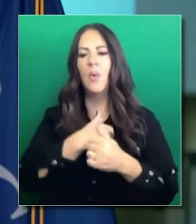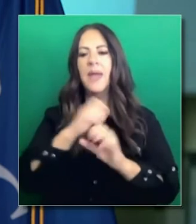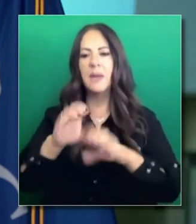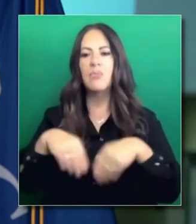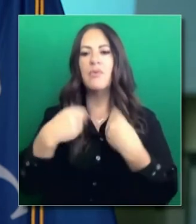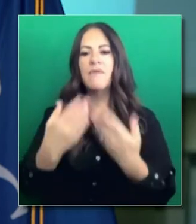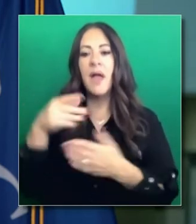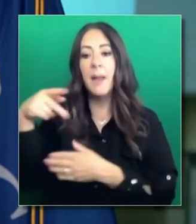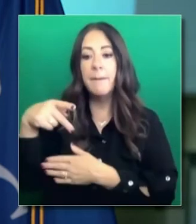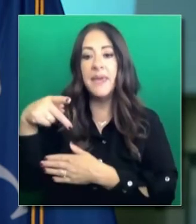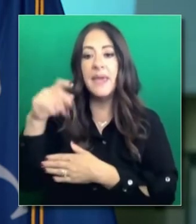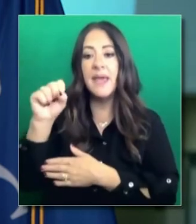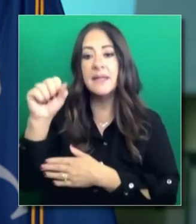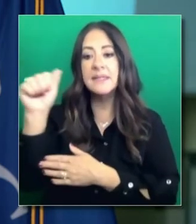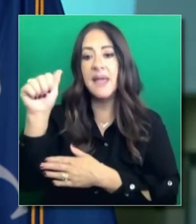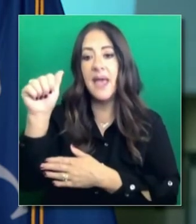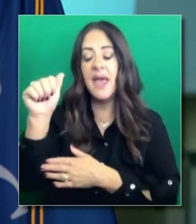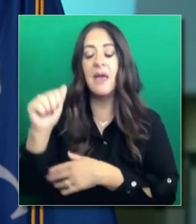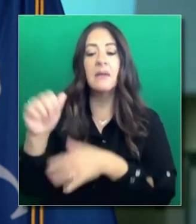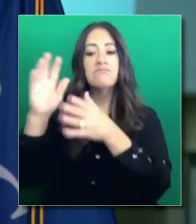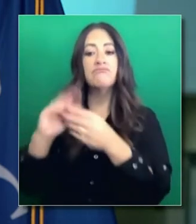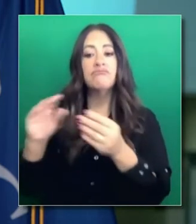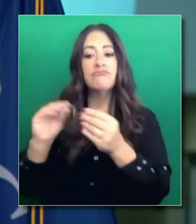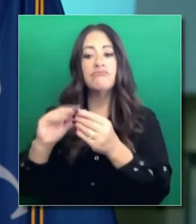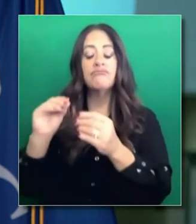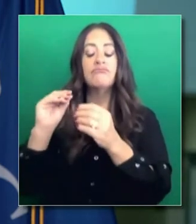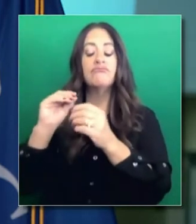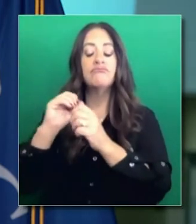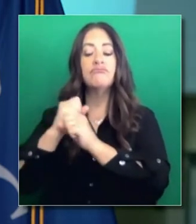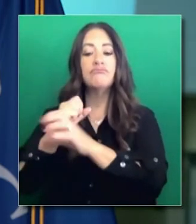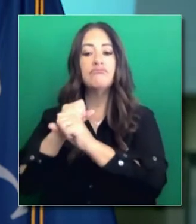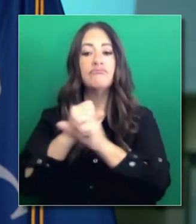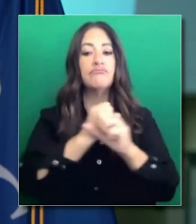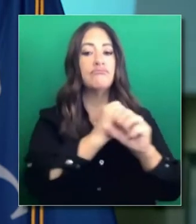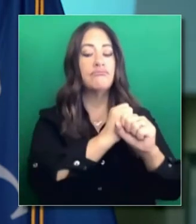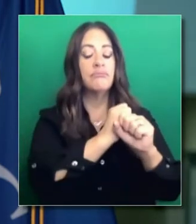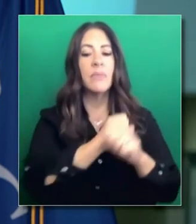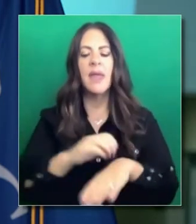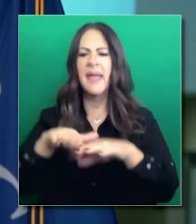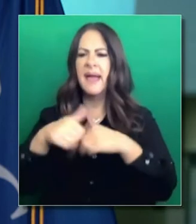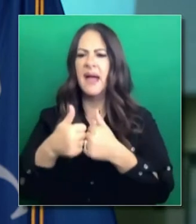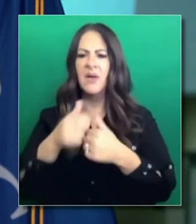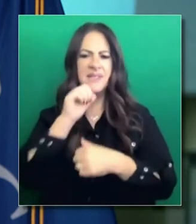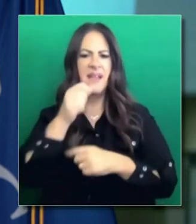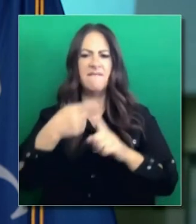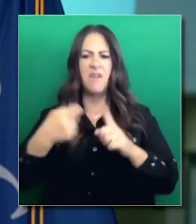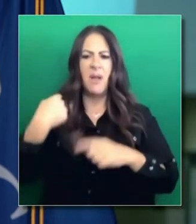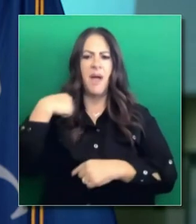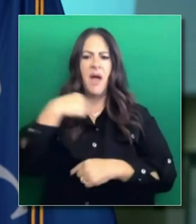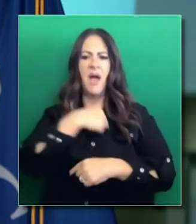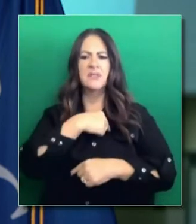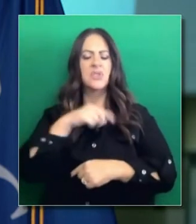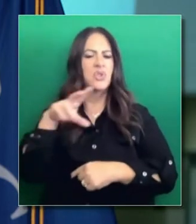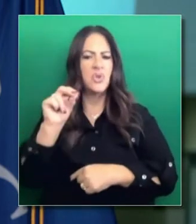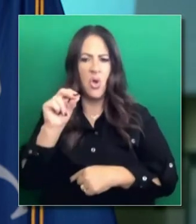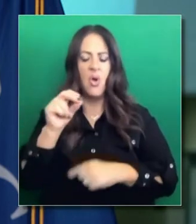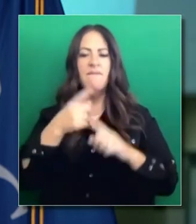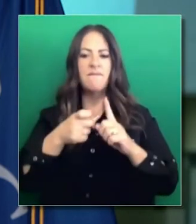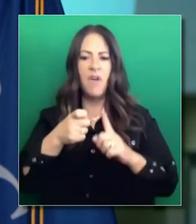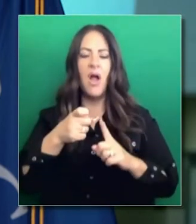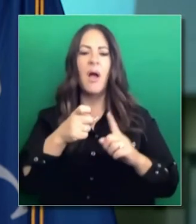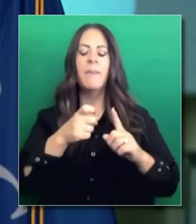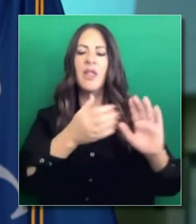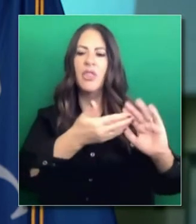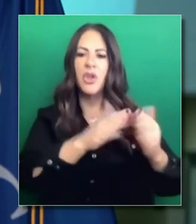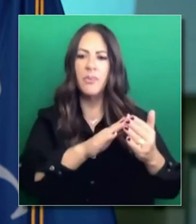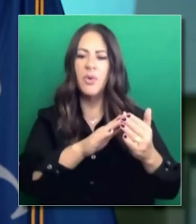cómo entregamos estos mensajes, quiénes son los mensajeros de confianza. Realmente se trata de estrategias de nivel popular